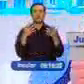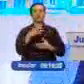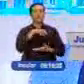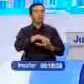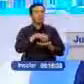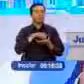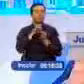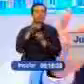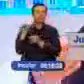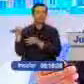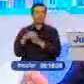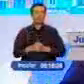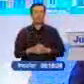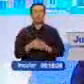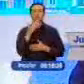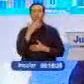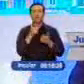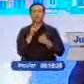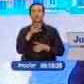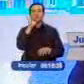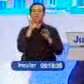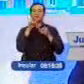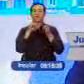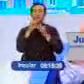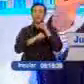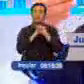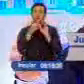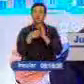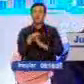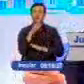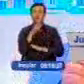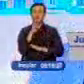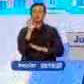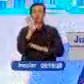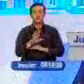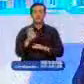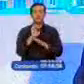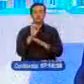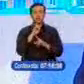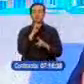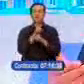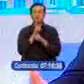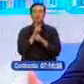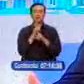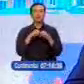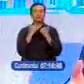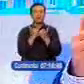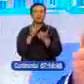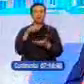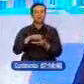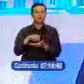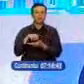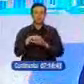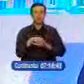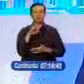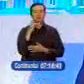y parroquiales. Obviamente las dignidades que vamos a elegir en febrero del 17 es nacionales y asambleístas provinciales. De ahí ya, Carlos, el 18